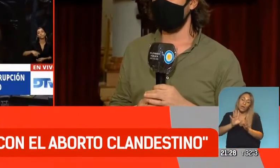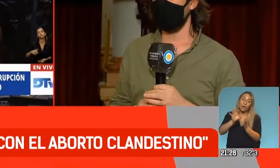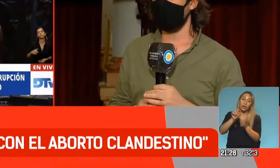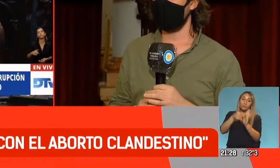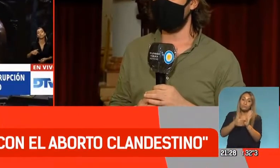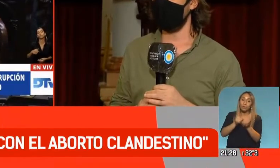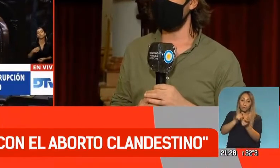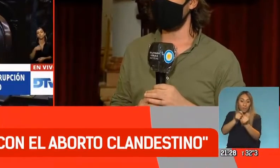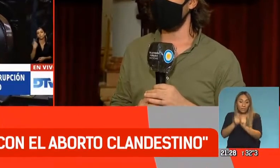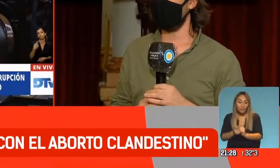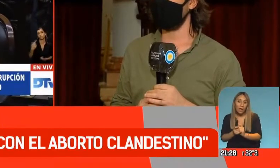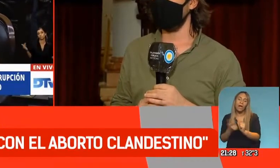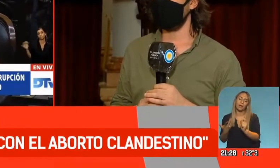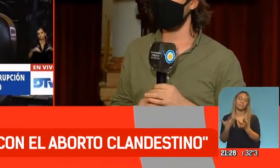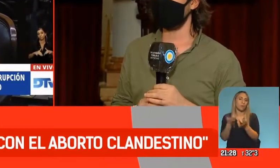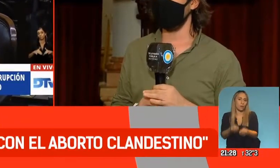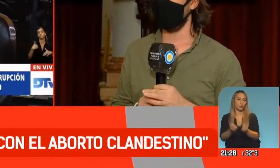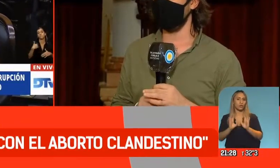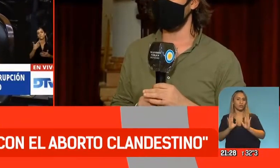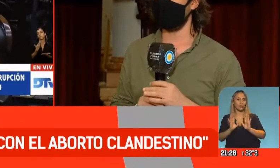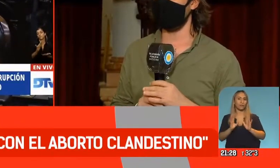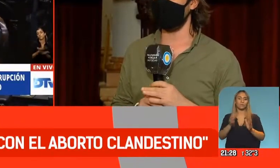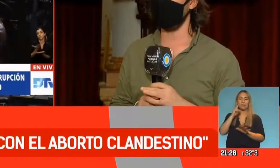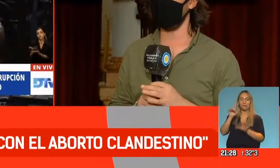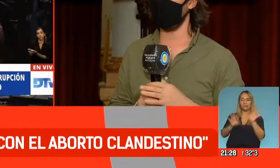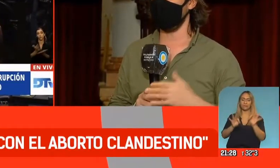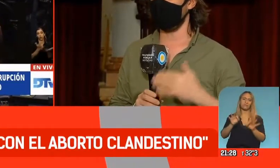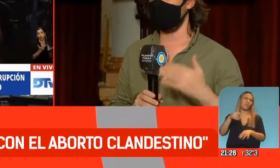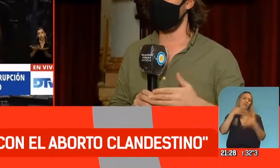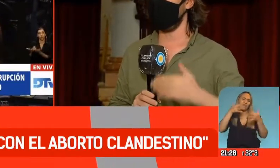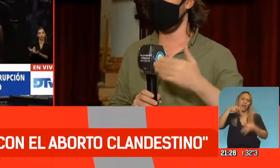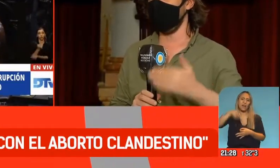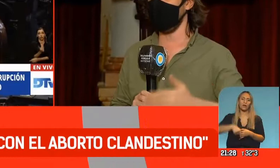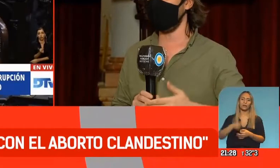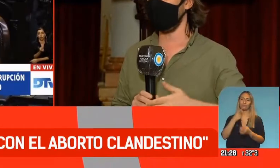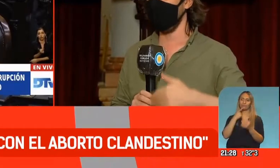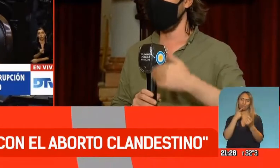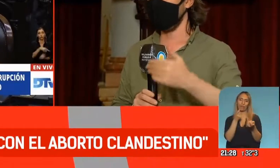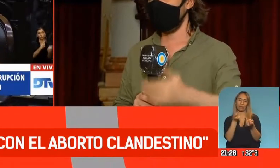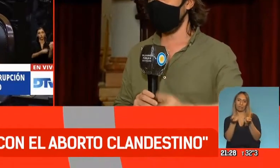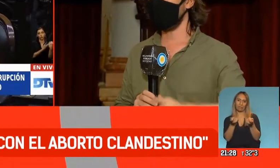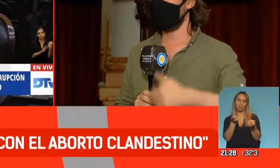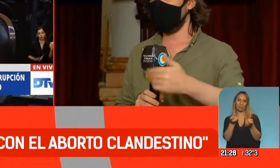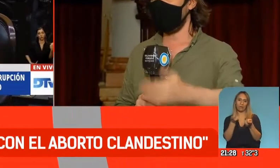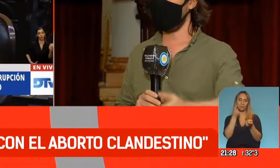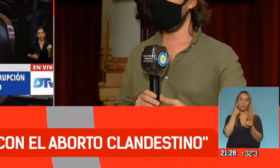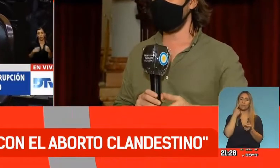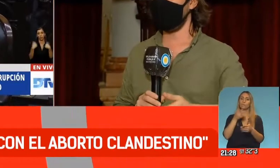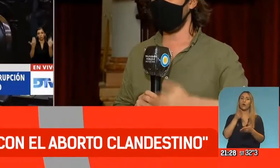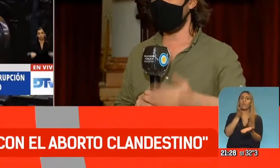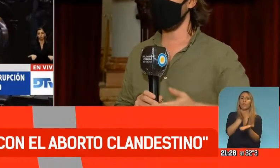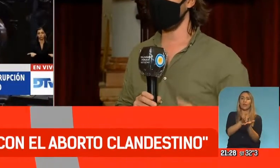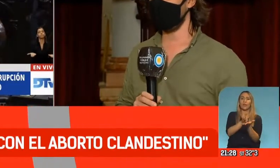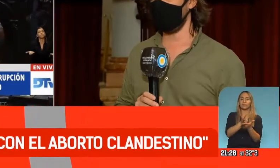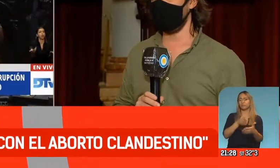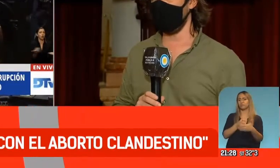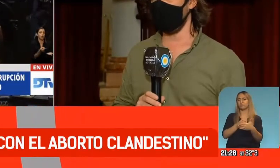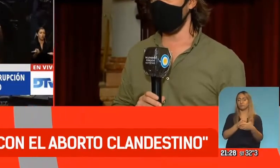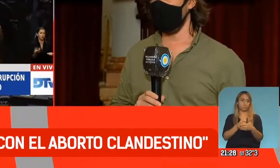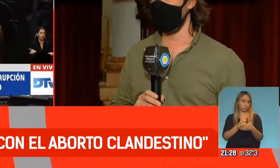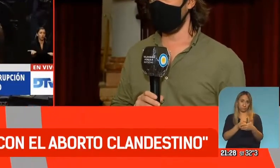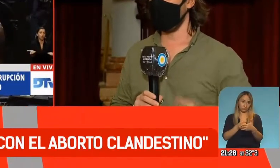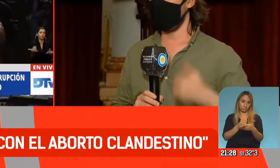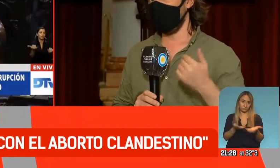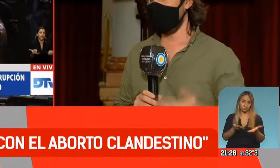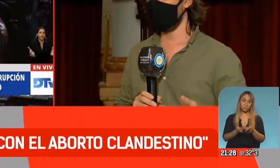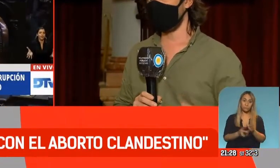que evaluar porque yo no estamos en un momento de hacer este tipo de concesiones para limitar un derecho que va a garantizar esta ley